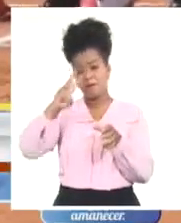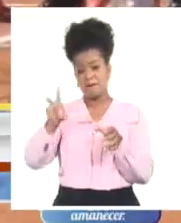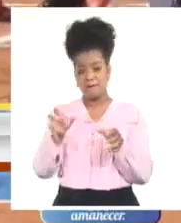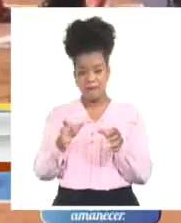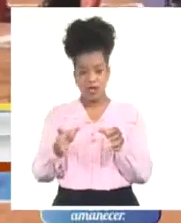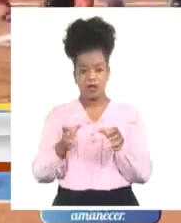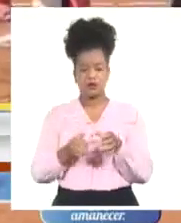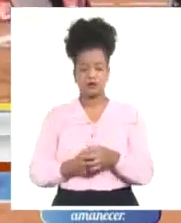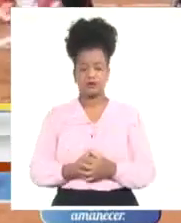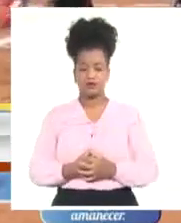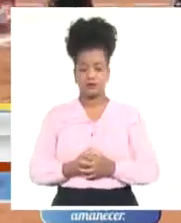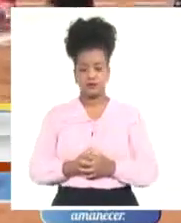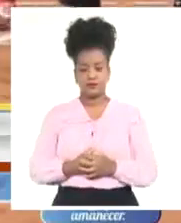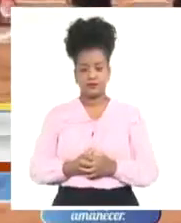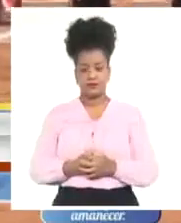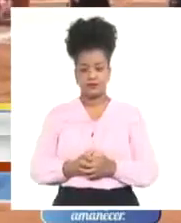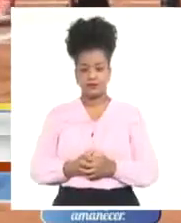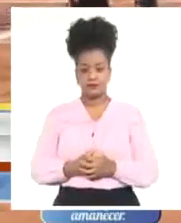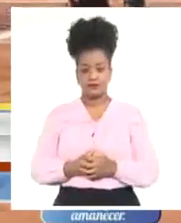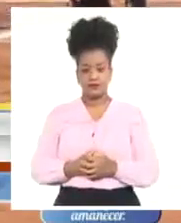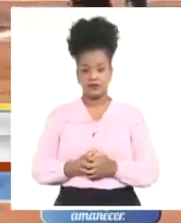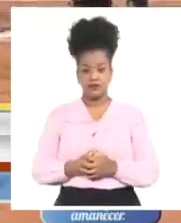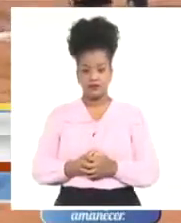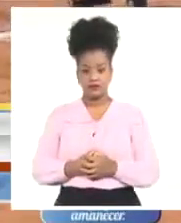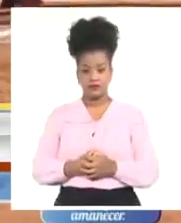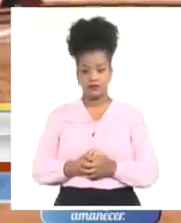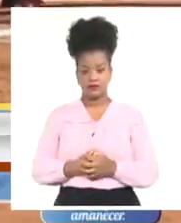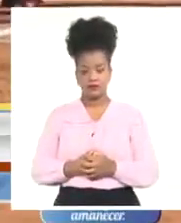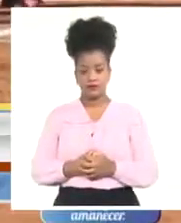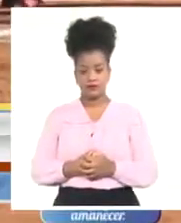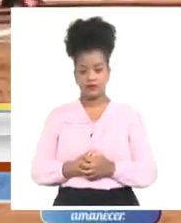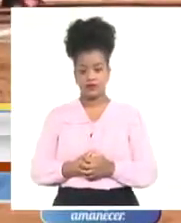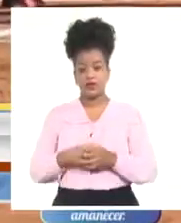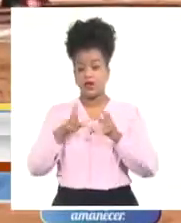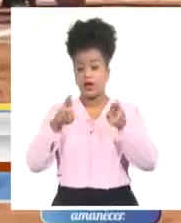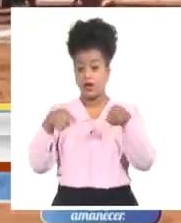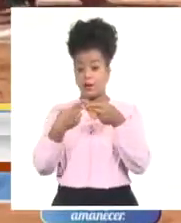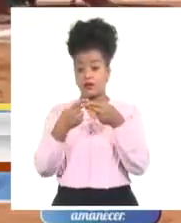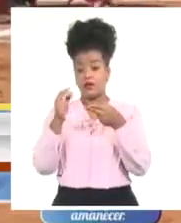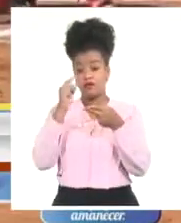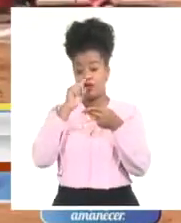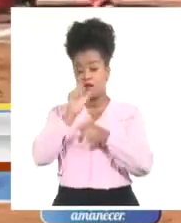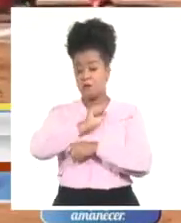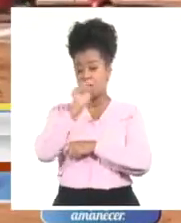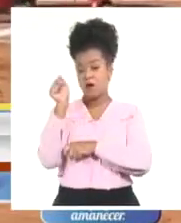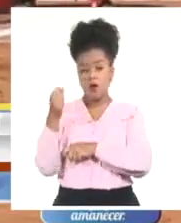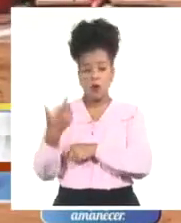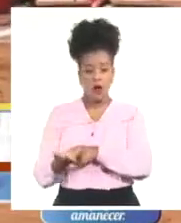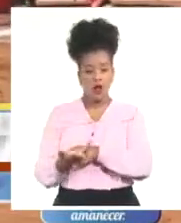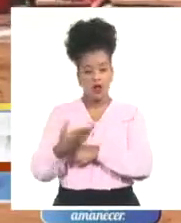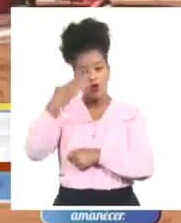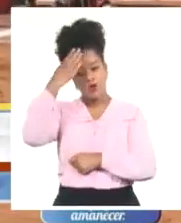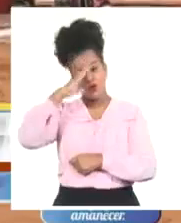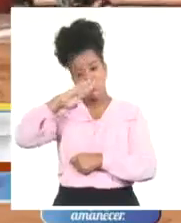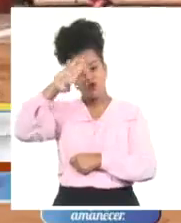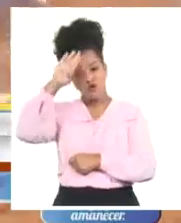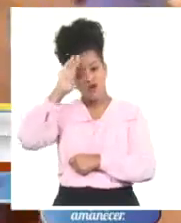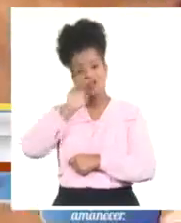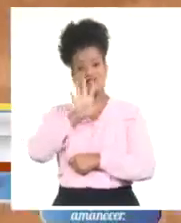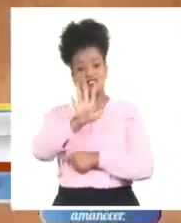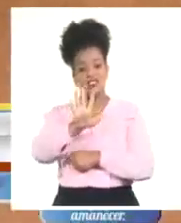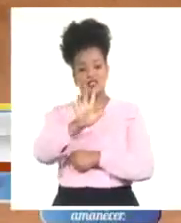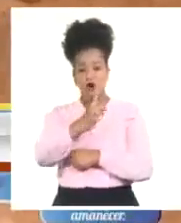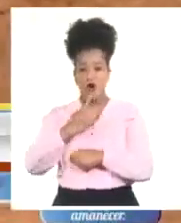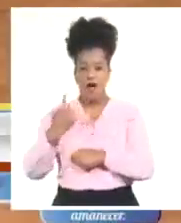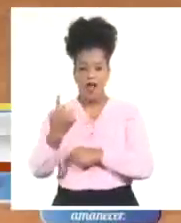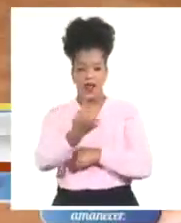Samuel Villacobaxu. Lo hizo por los aztecas. El choque finalizó con victoria para Cuba de 5-2 y así mantiene su invicto en la